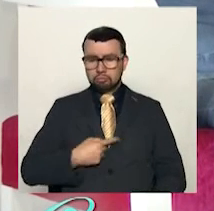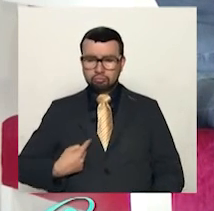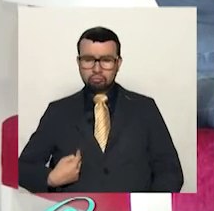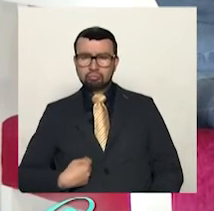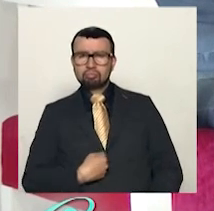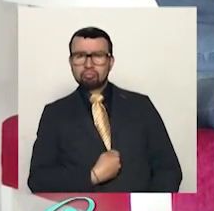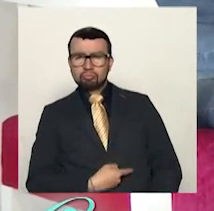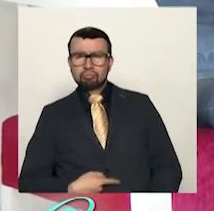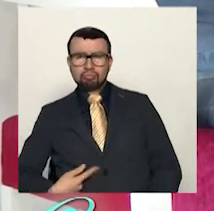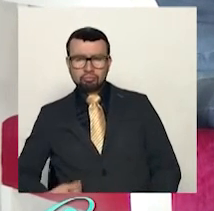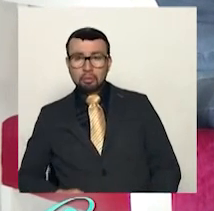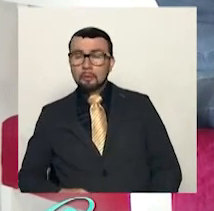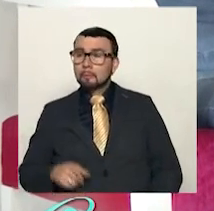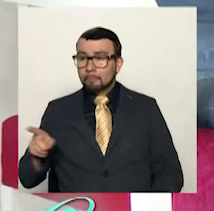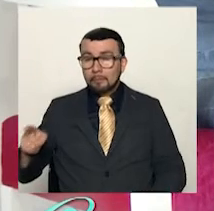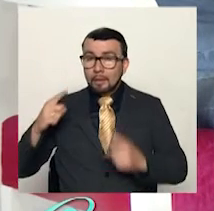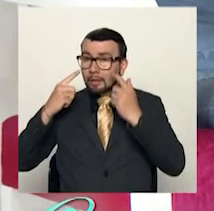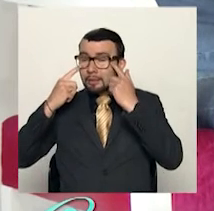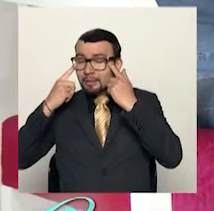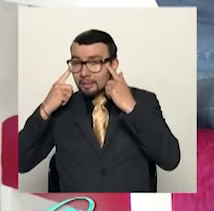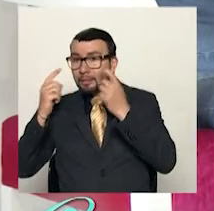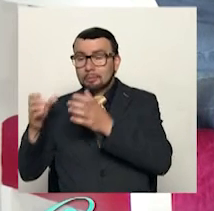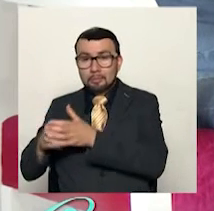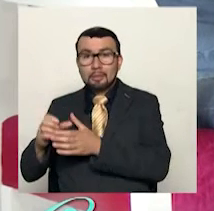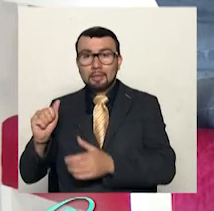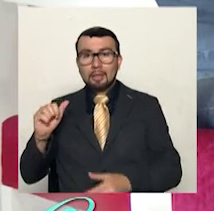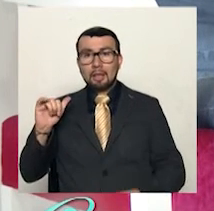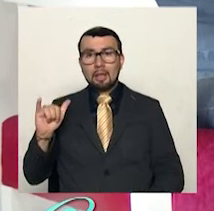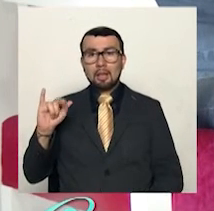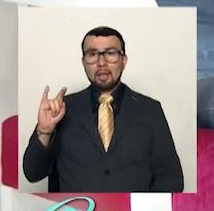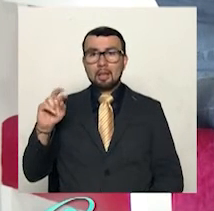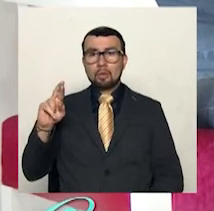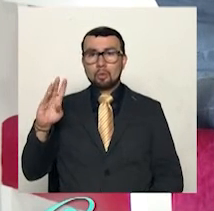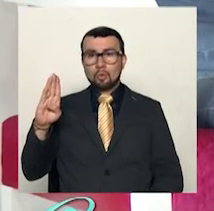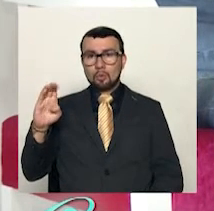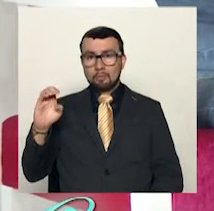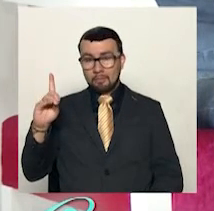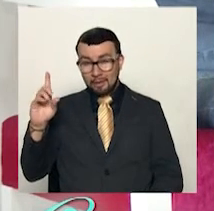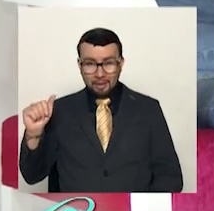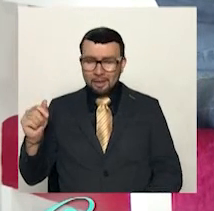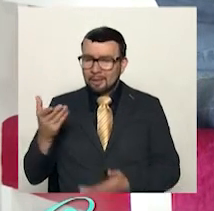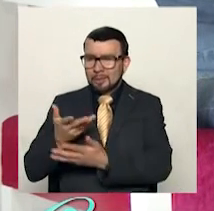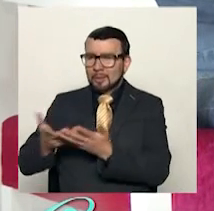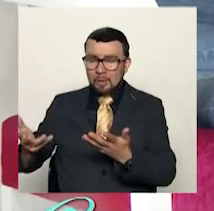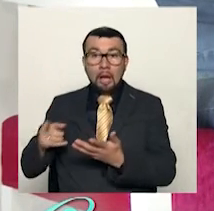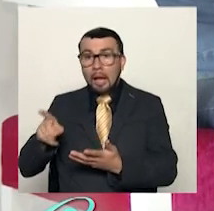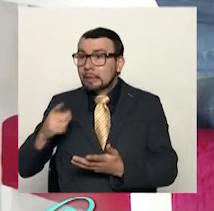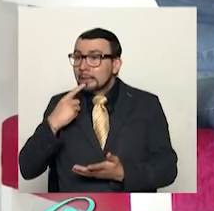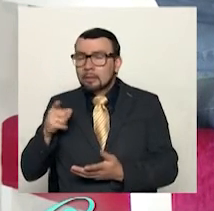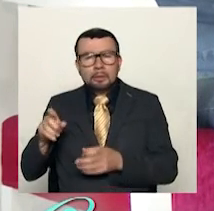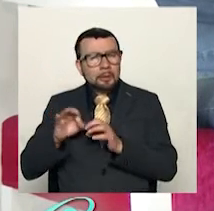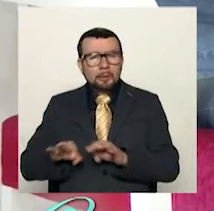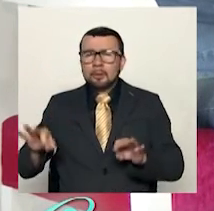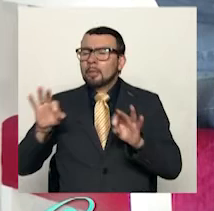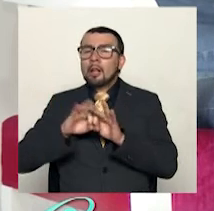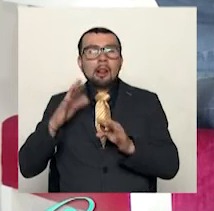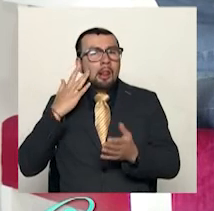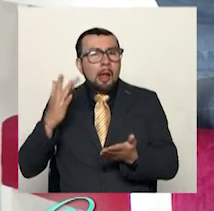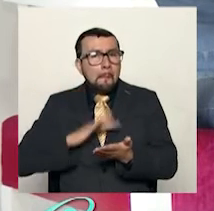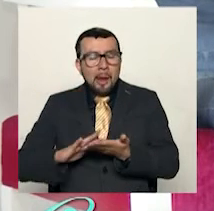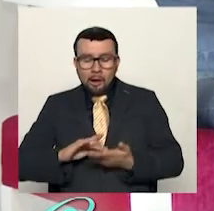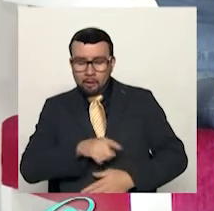los ayurvedas, para los chinos, ellos hacen una limpieza intestinal y para ellos es fundamental la limpieza intestinal. Inclusive